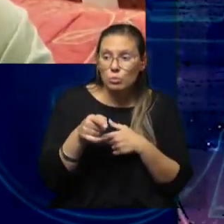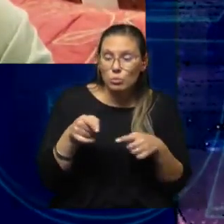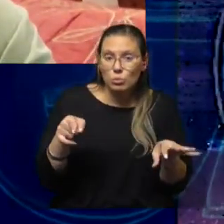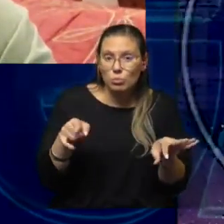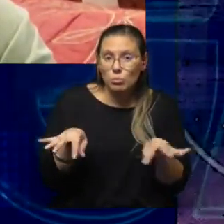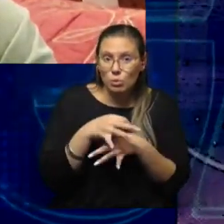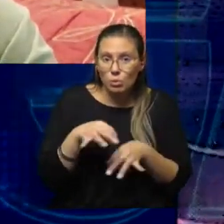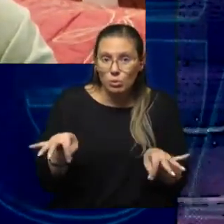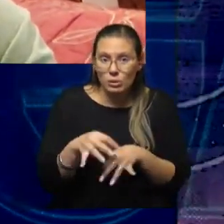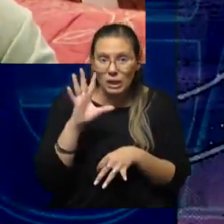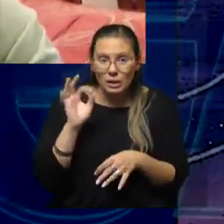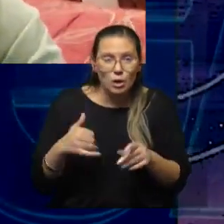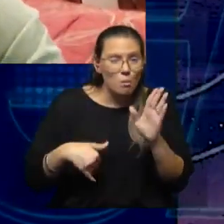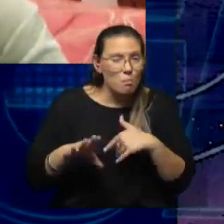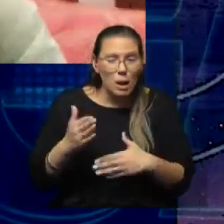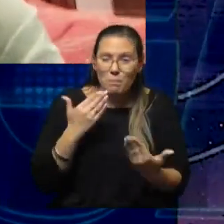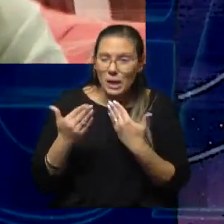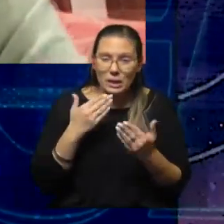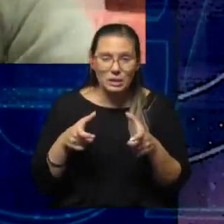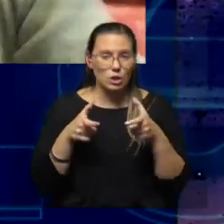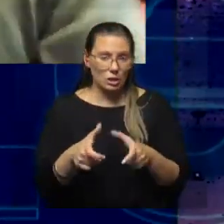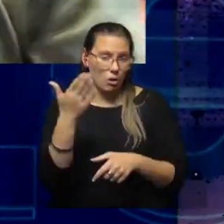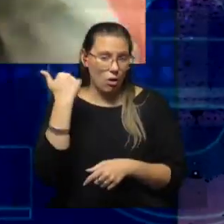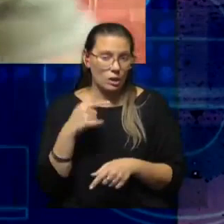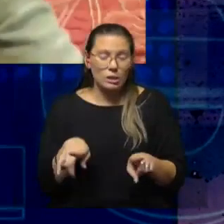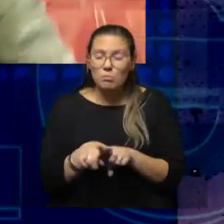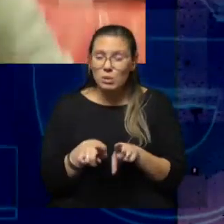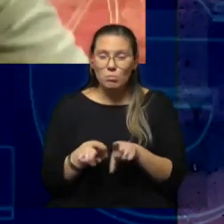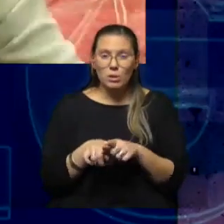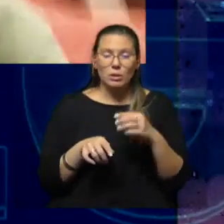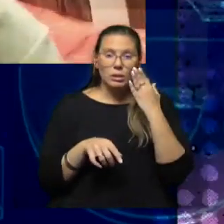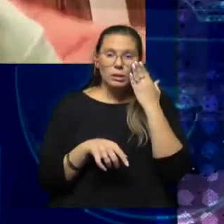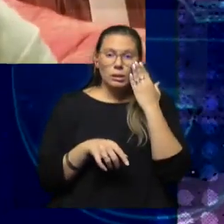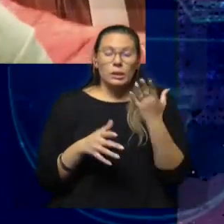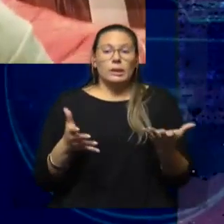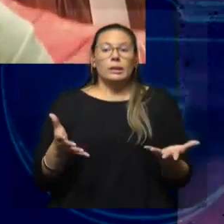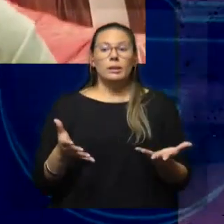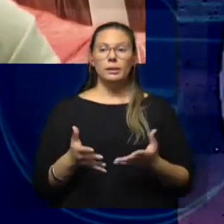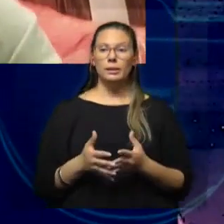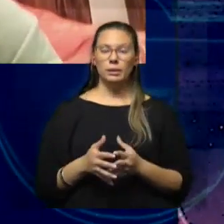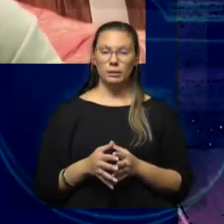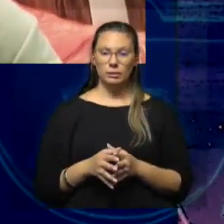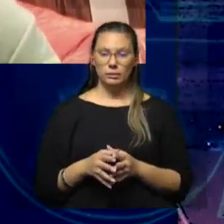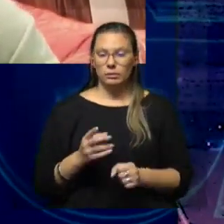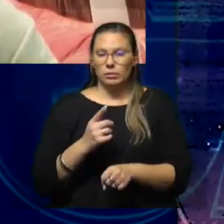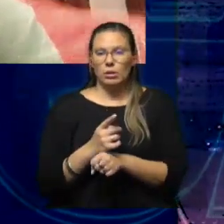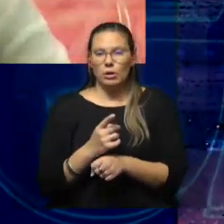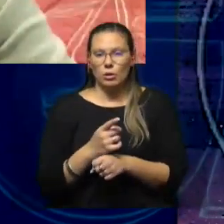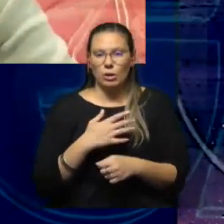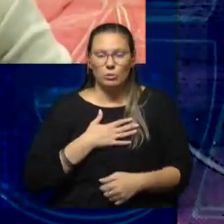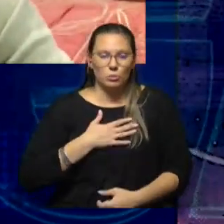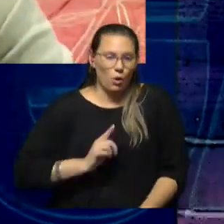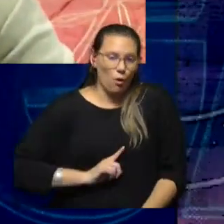lo van a hacer lo más exactamente posible a lo que eran los discos de Los Tontos. Sí. Sí, bueno, es primero que nada un enorme